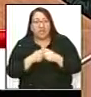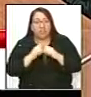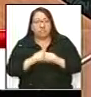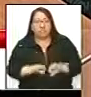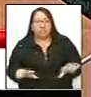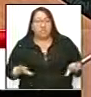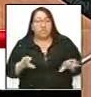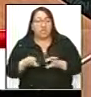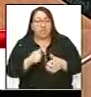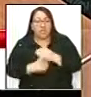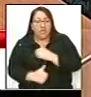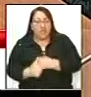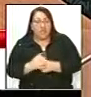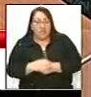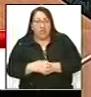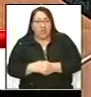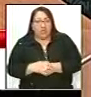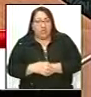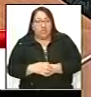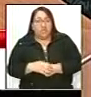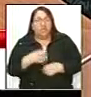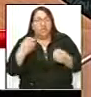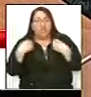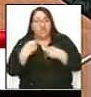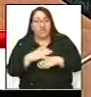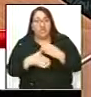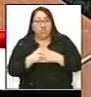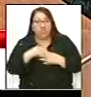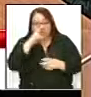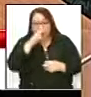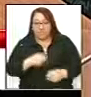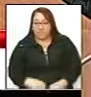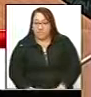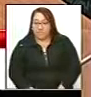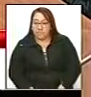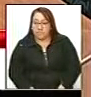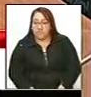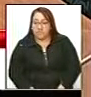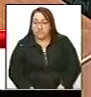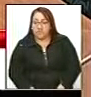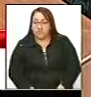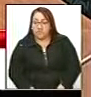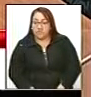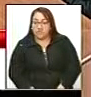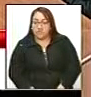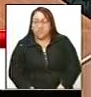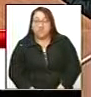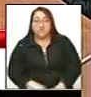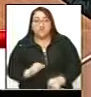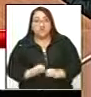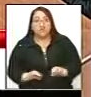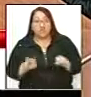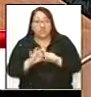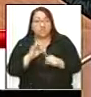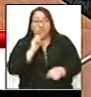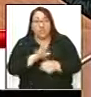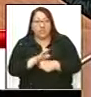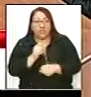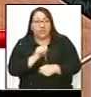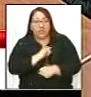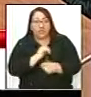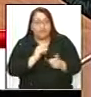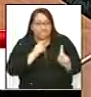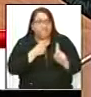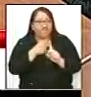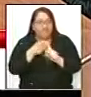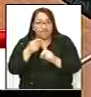campo que se realiza dentro de las ORIs que están distribuidas a nivel nacional, ¿no? Entonces sí es importante y es un compromiso de la institución tratar de